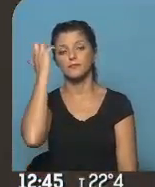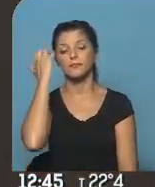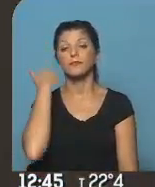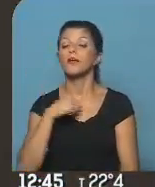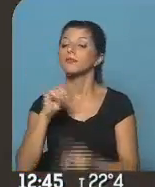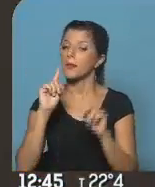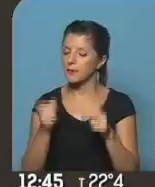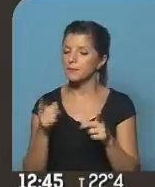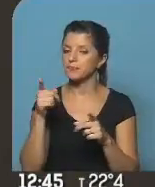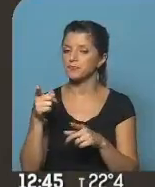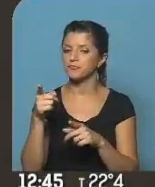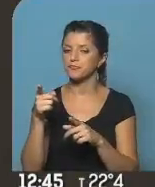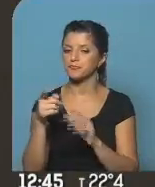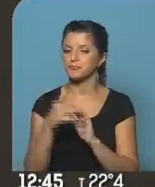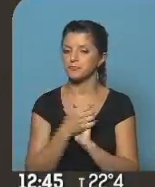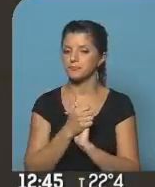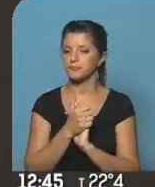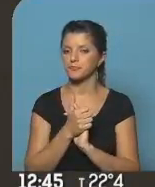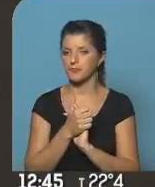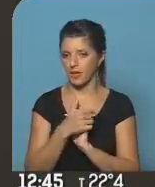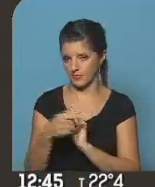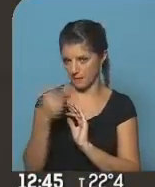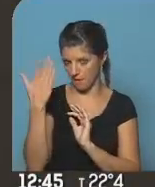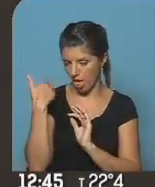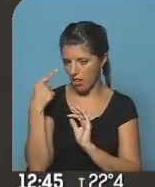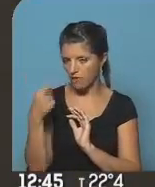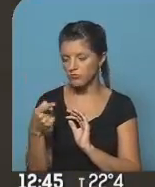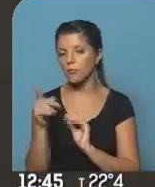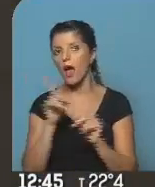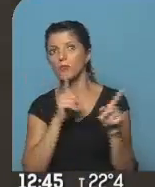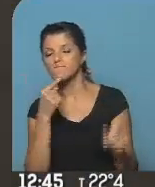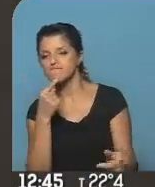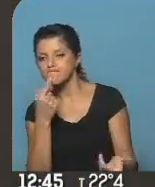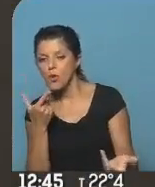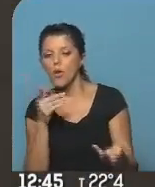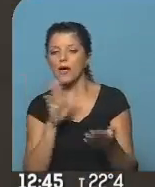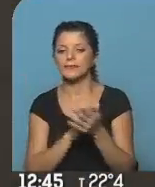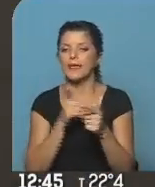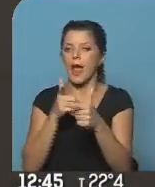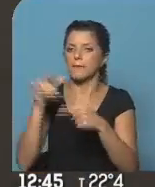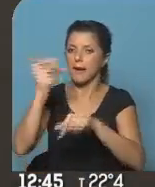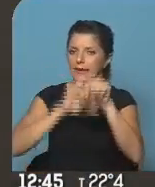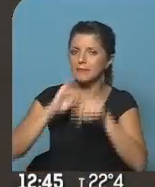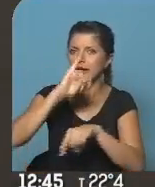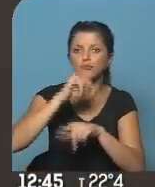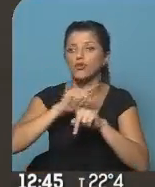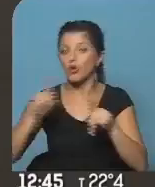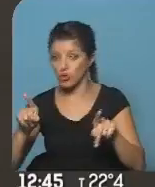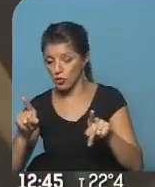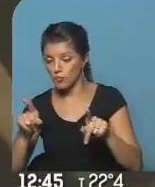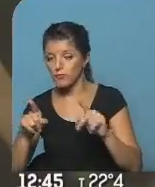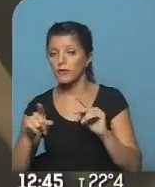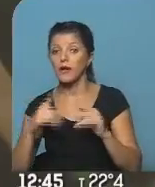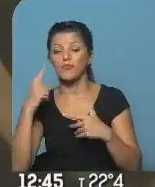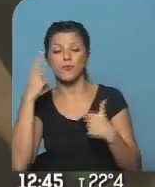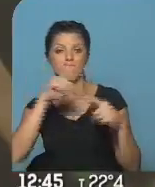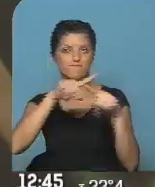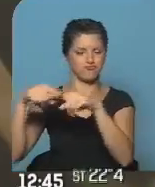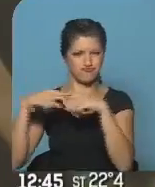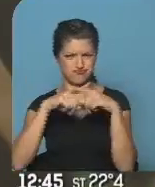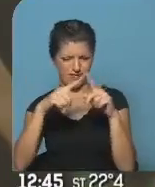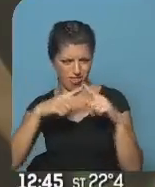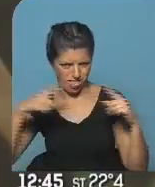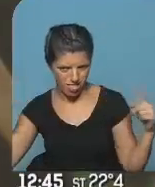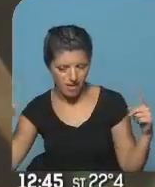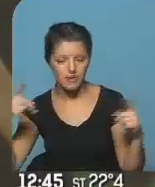esta semana en torno a este tema, esta controversia, las dudas sobre el uso de armas químicas. Un muy polémico comunicado